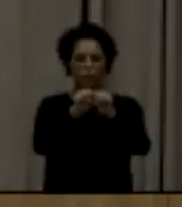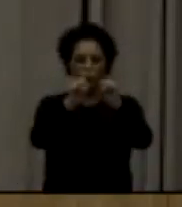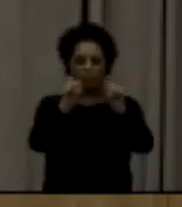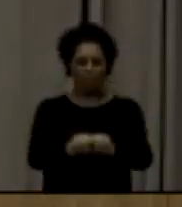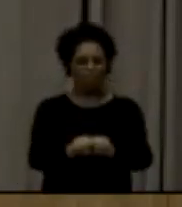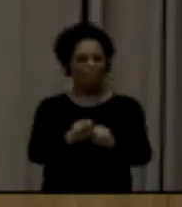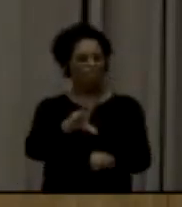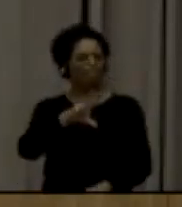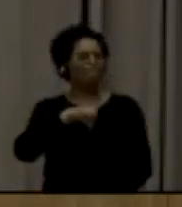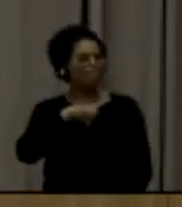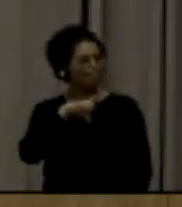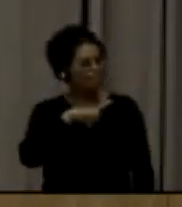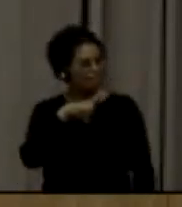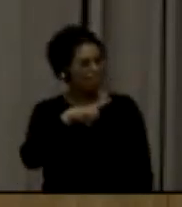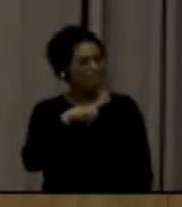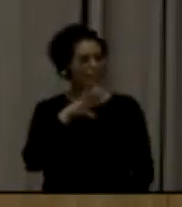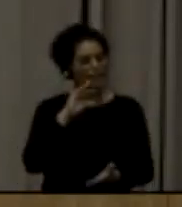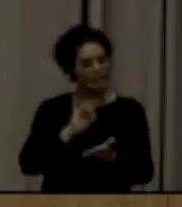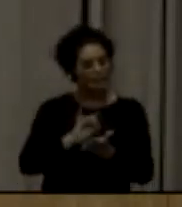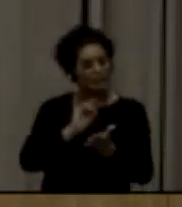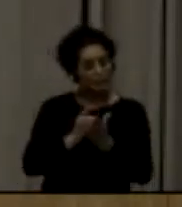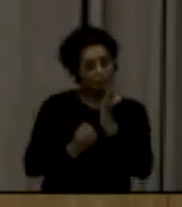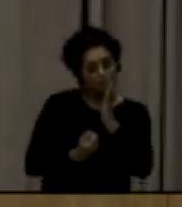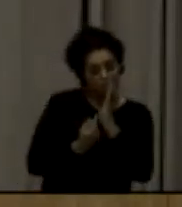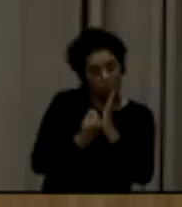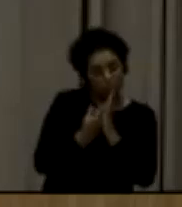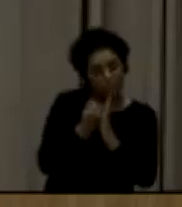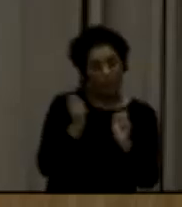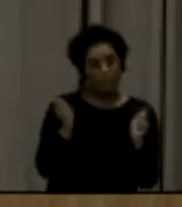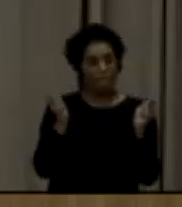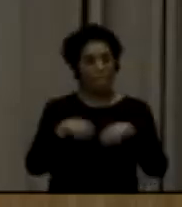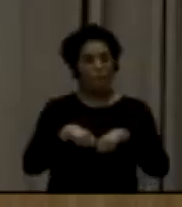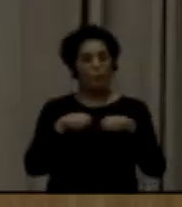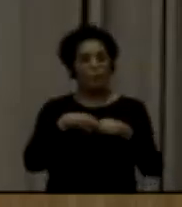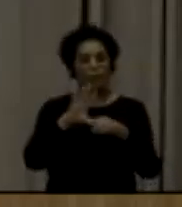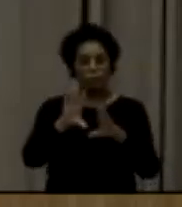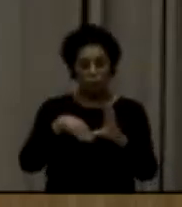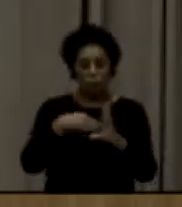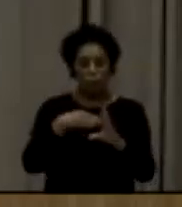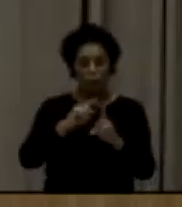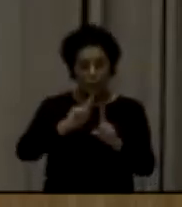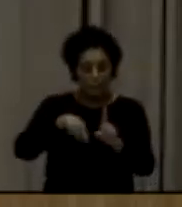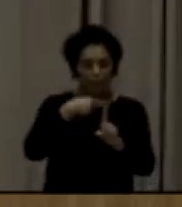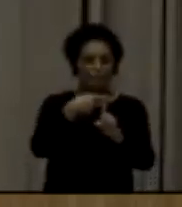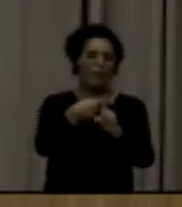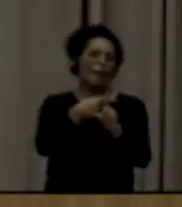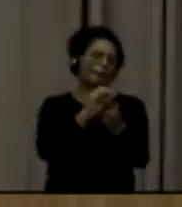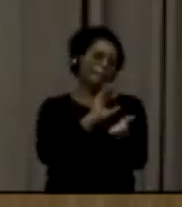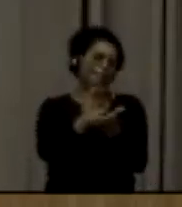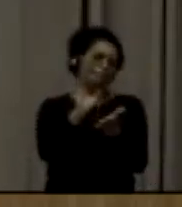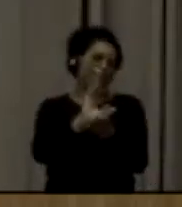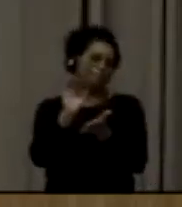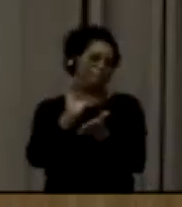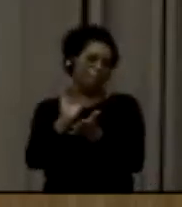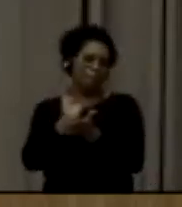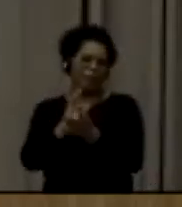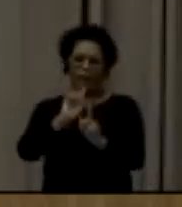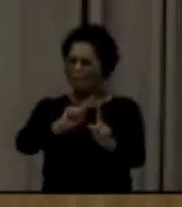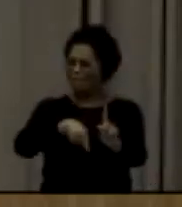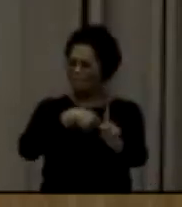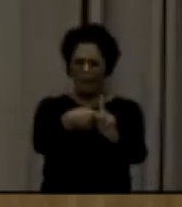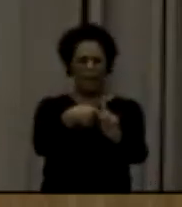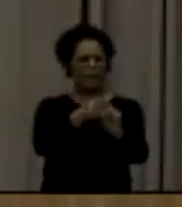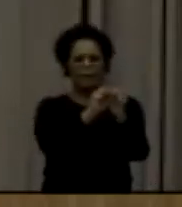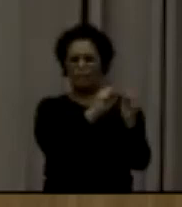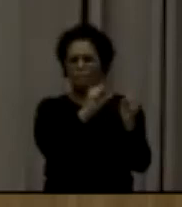que la lógica del capital les permite acumular más concentran más y de tener más poder por eso el